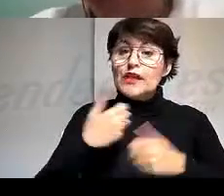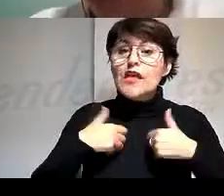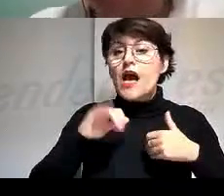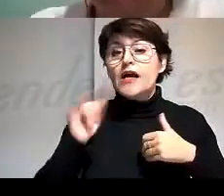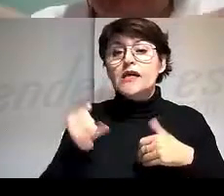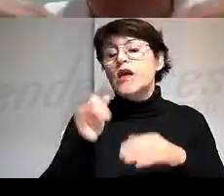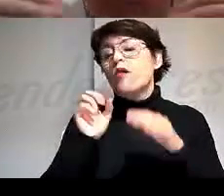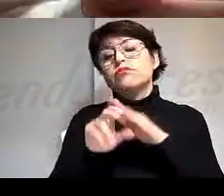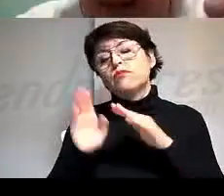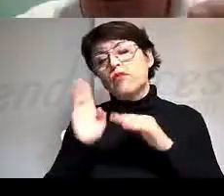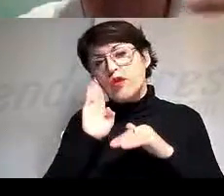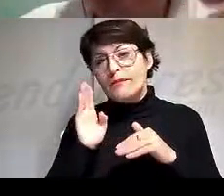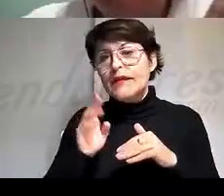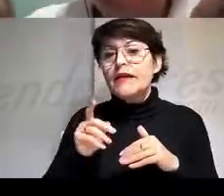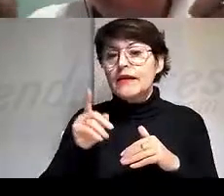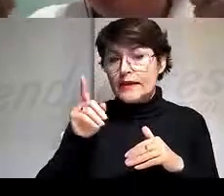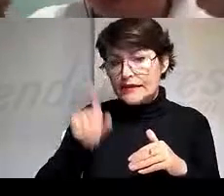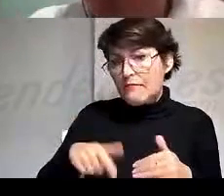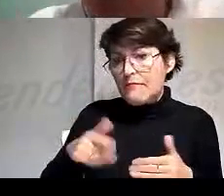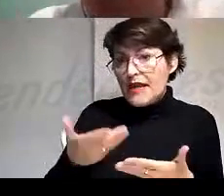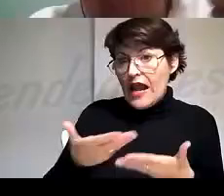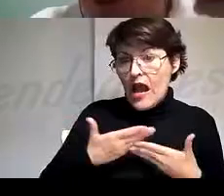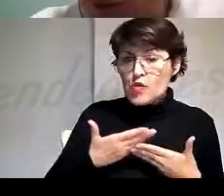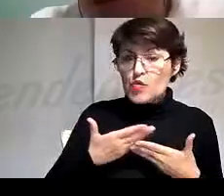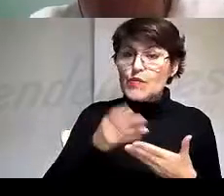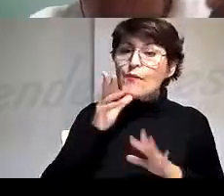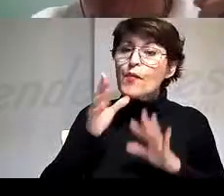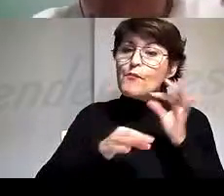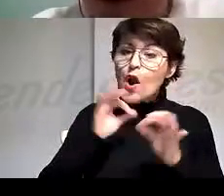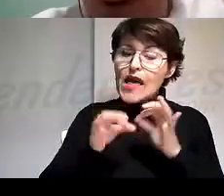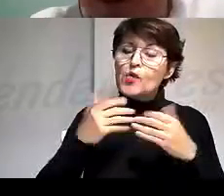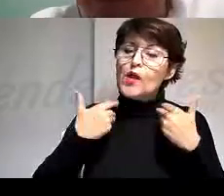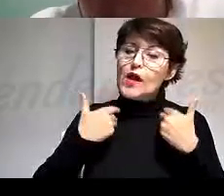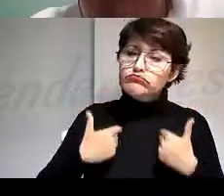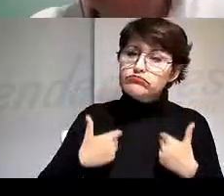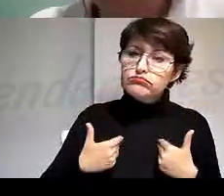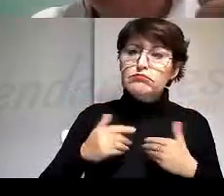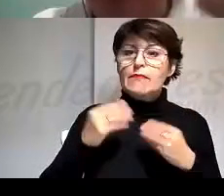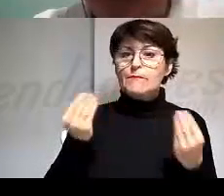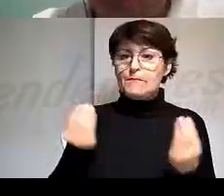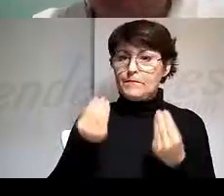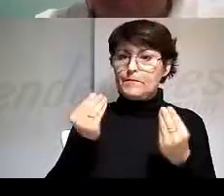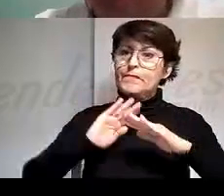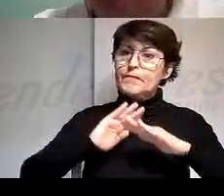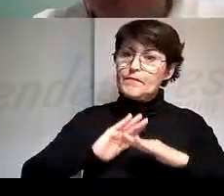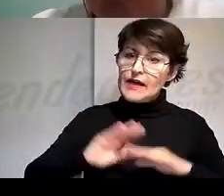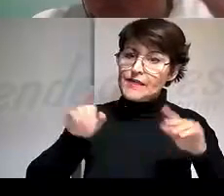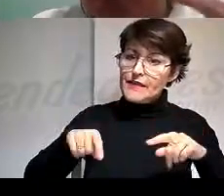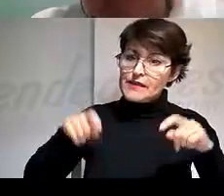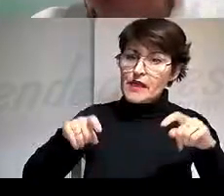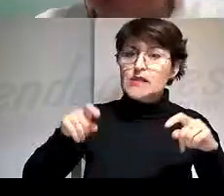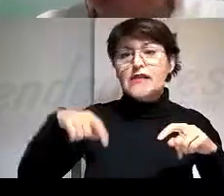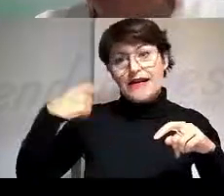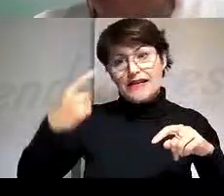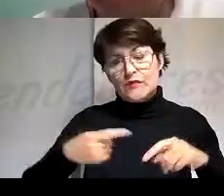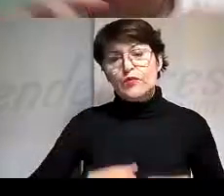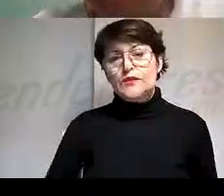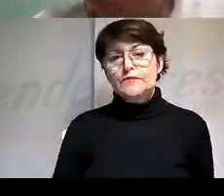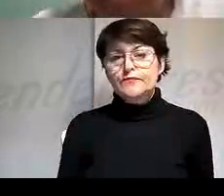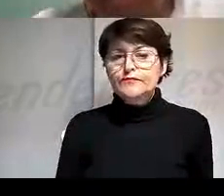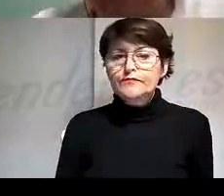quedemos roques, es que además las moléculas, las hormonas que nos llevan a dormir también están aumentadas. Por lo tanto, sí que hay una